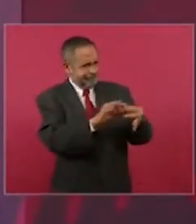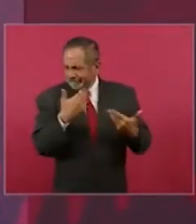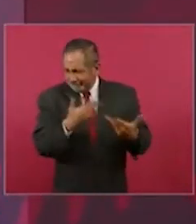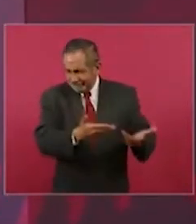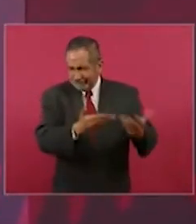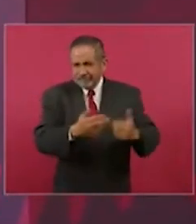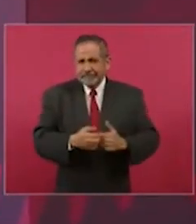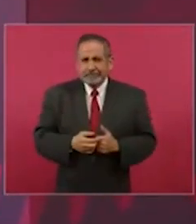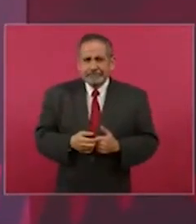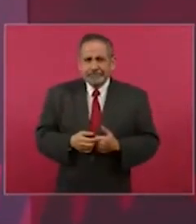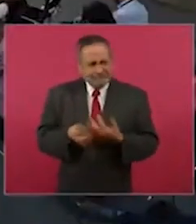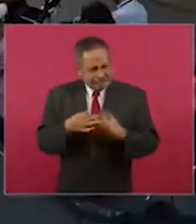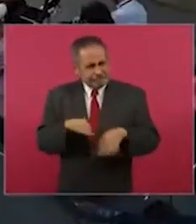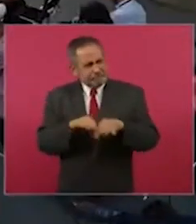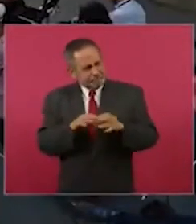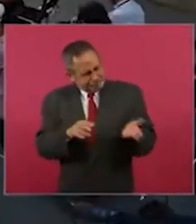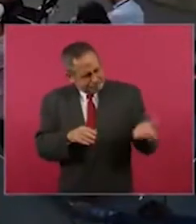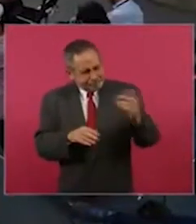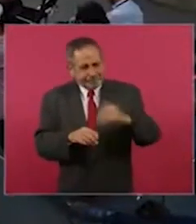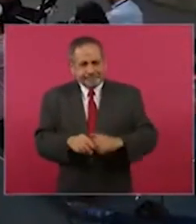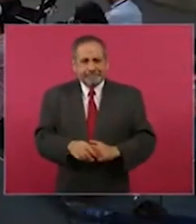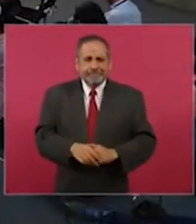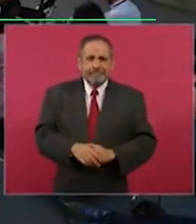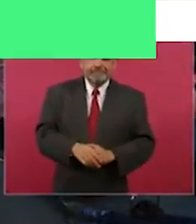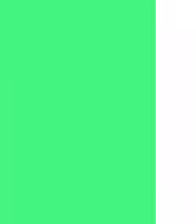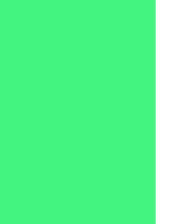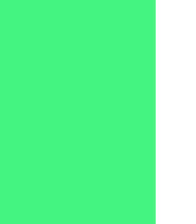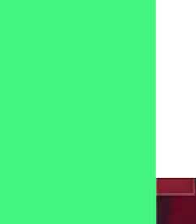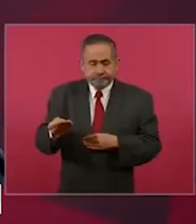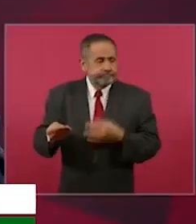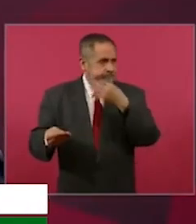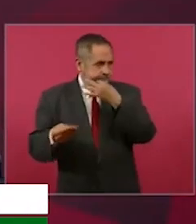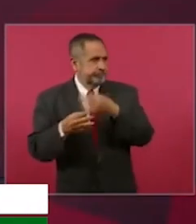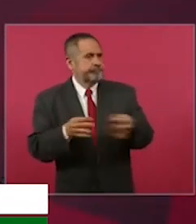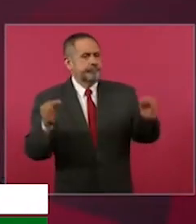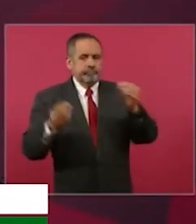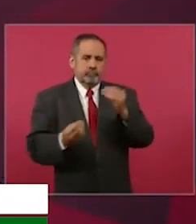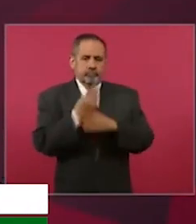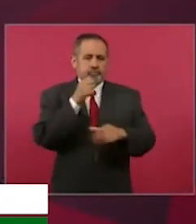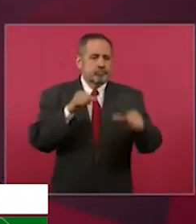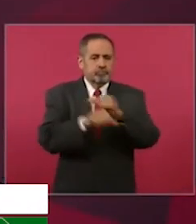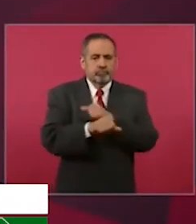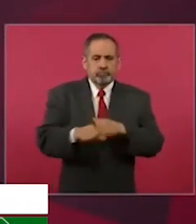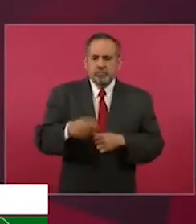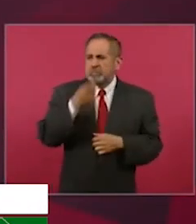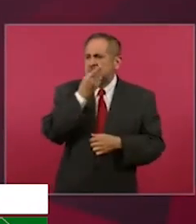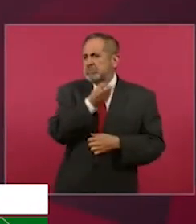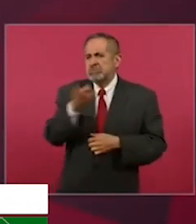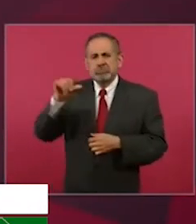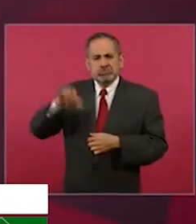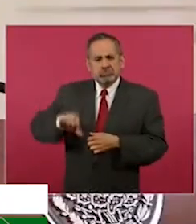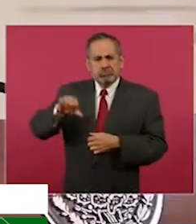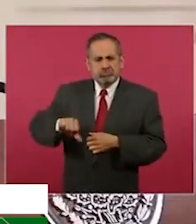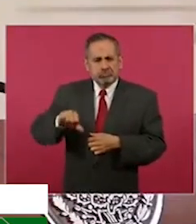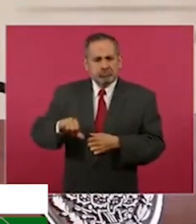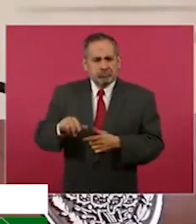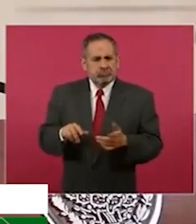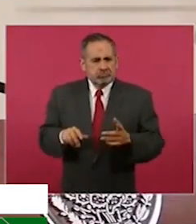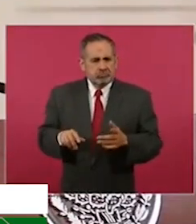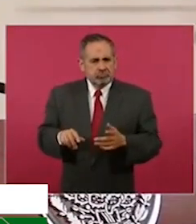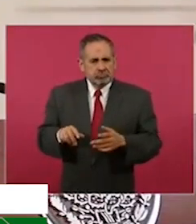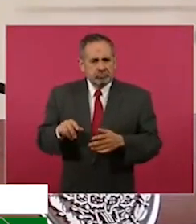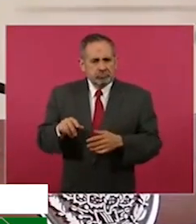es importante que todos se unan. El jefe del Ejecutivo dio a conocer que esta semana se nombrará